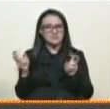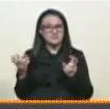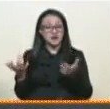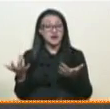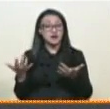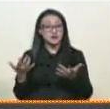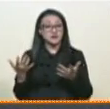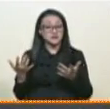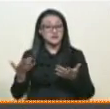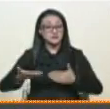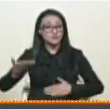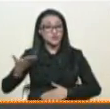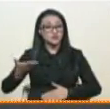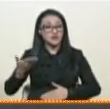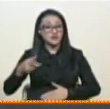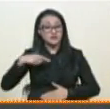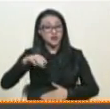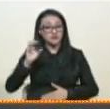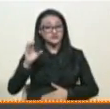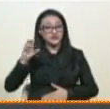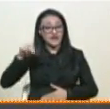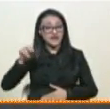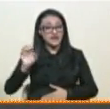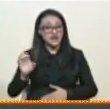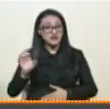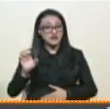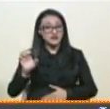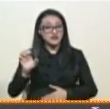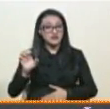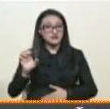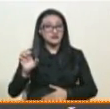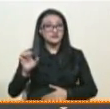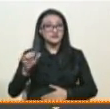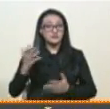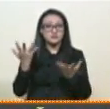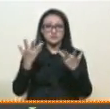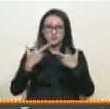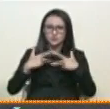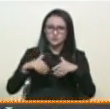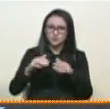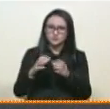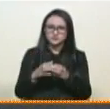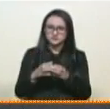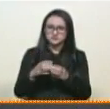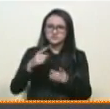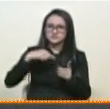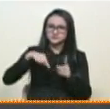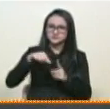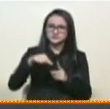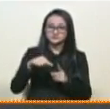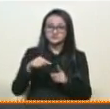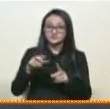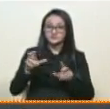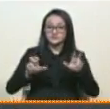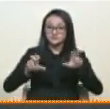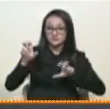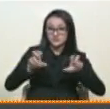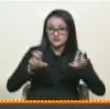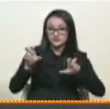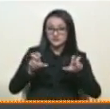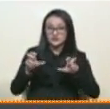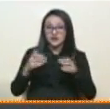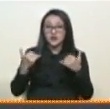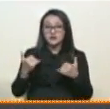neurálgico, que hoy forma parte de un Consejo Nacional Electoral 100% automatizado, algo que sin duda alguna habla, ¿no?, de esa